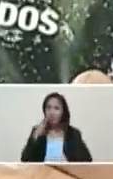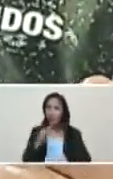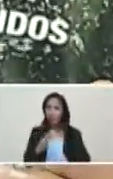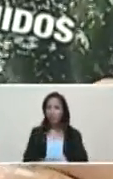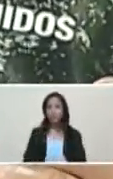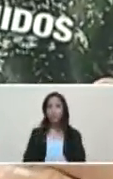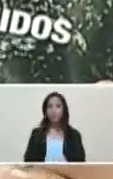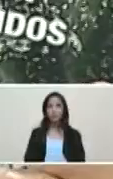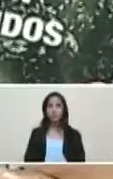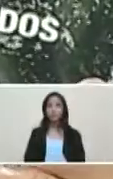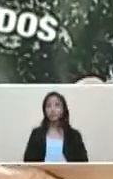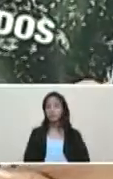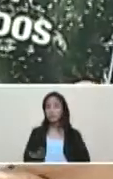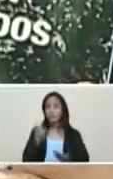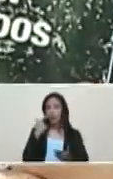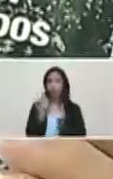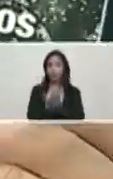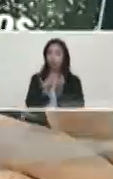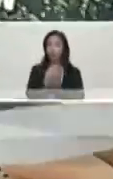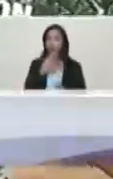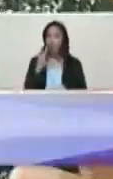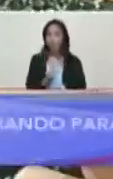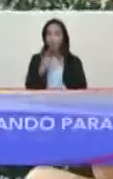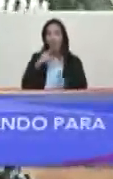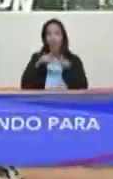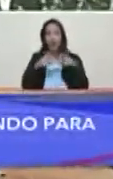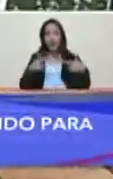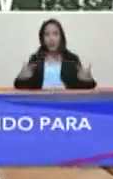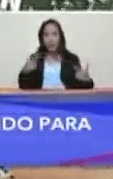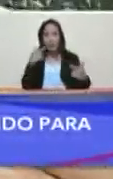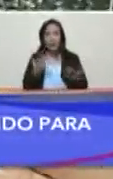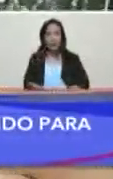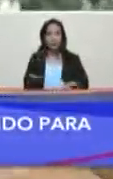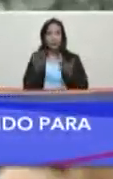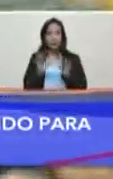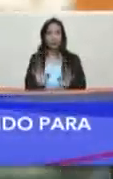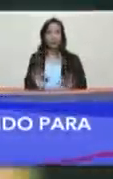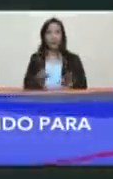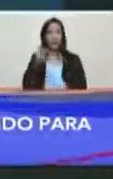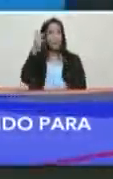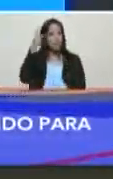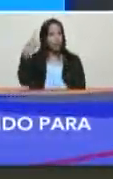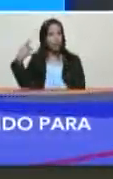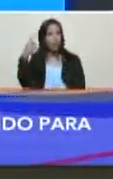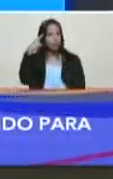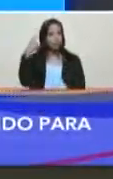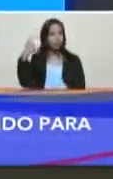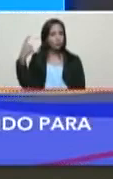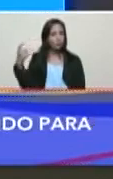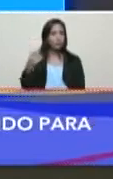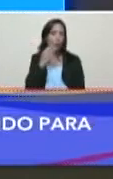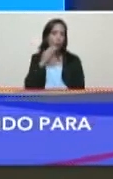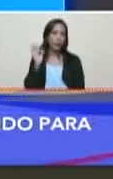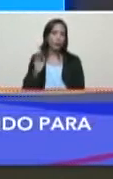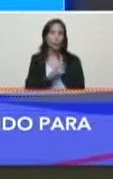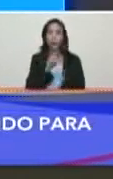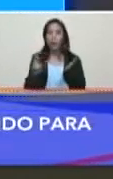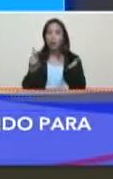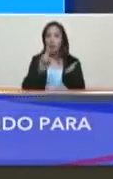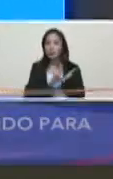de mayor calidad lingüística, se puede decir, pedagógica. Es una revista